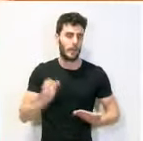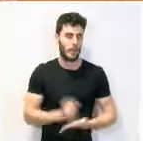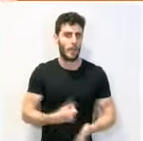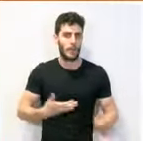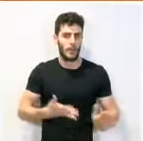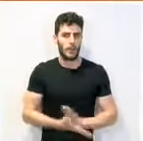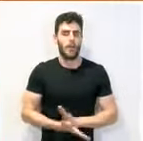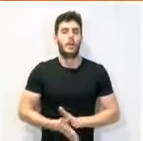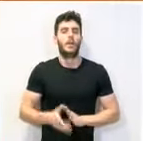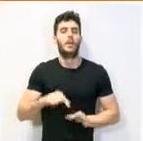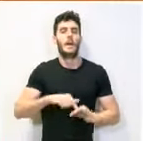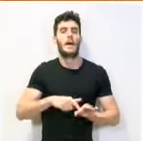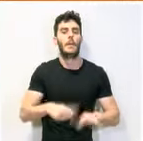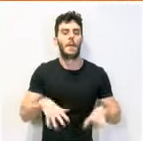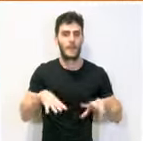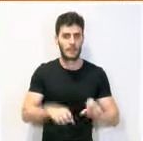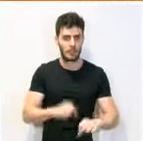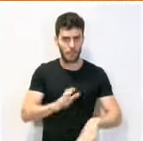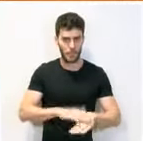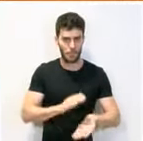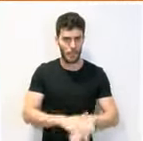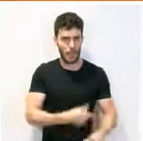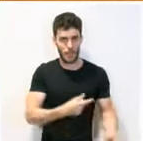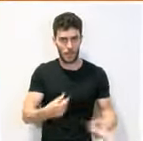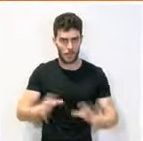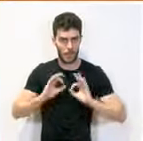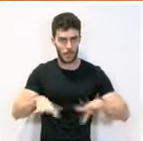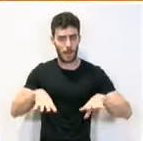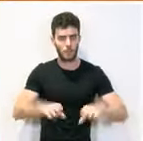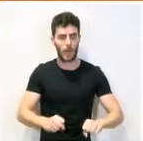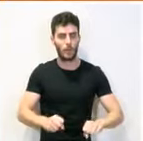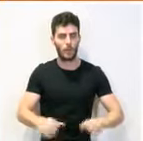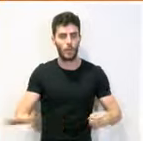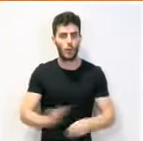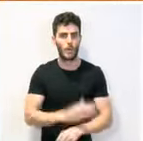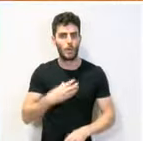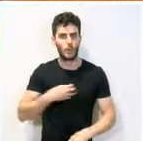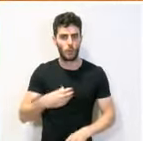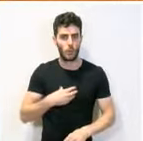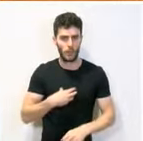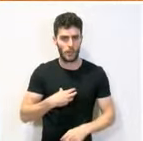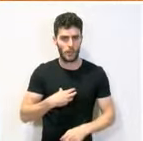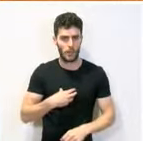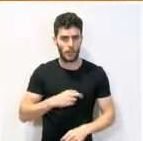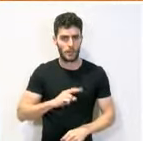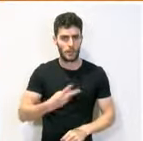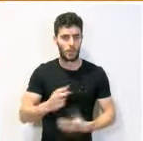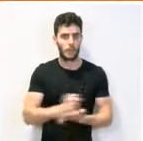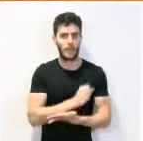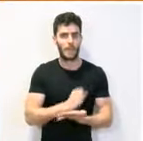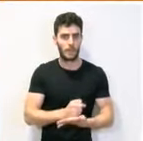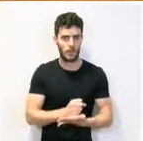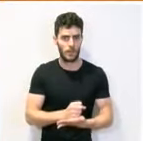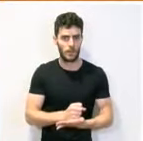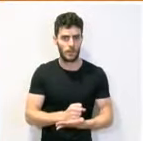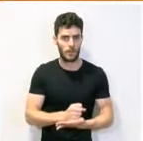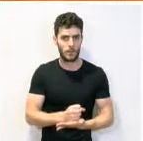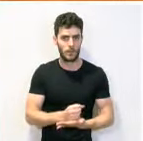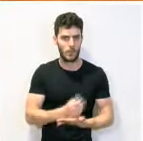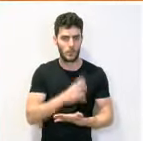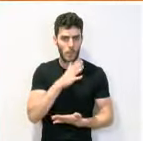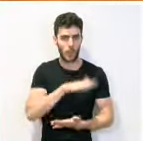que son reservadas para necesidades especiales no se puedan cubrir en esa segunda matrícula por niños que no